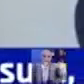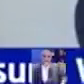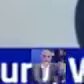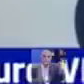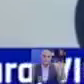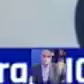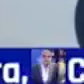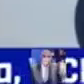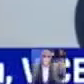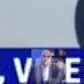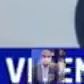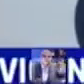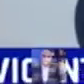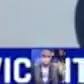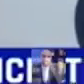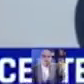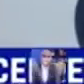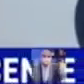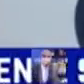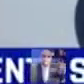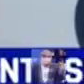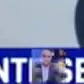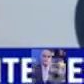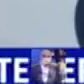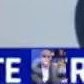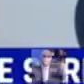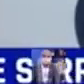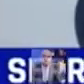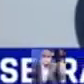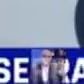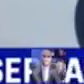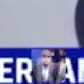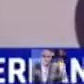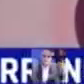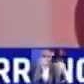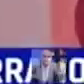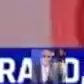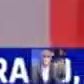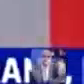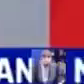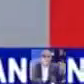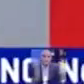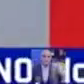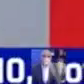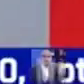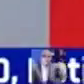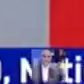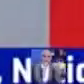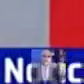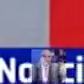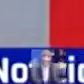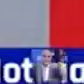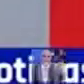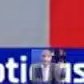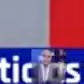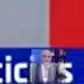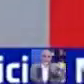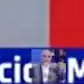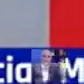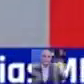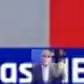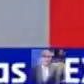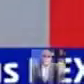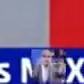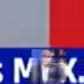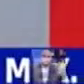criterios de la Suprema Corte de Justicia, se concluye que el Senado de la República carece de interés legítimo para promover una